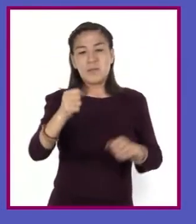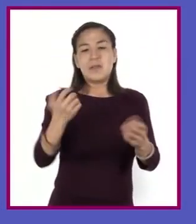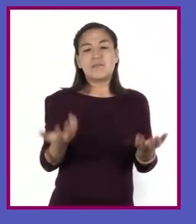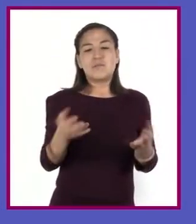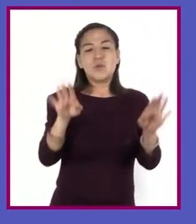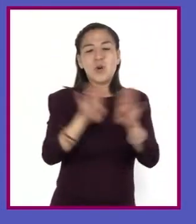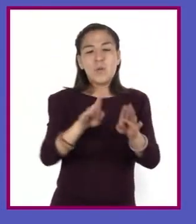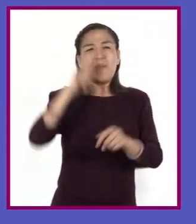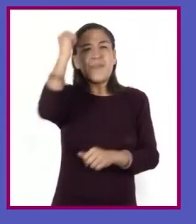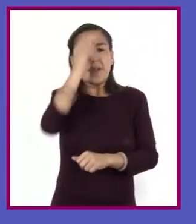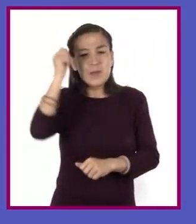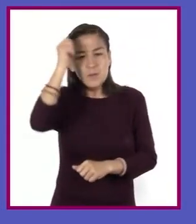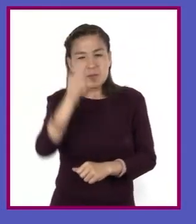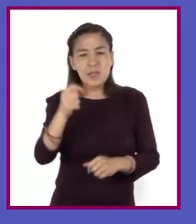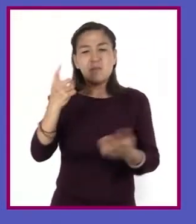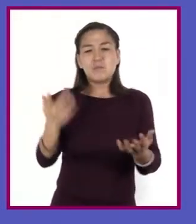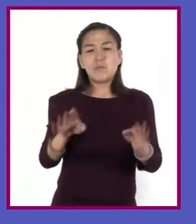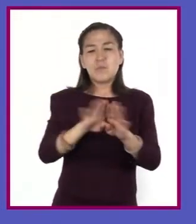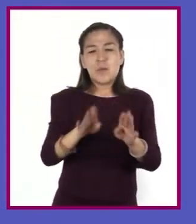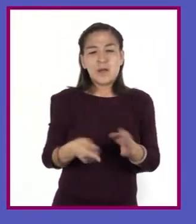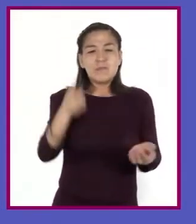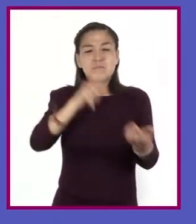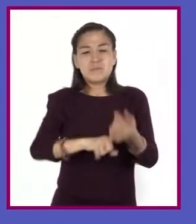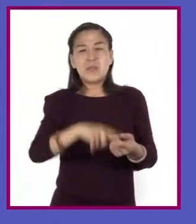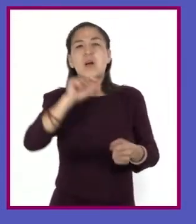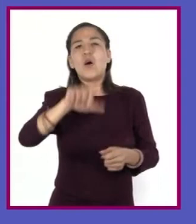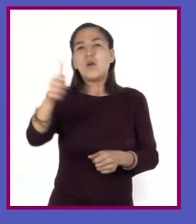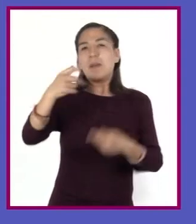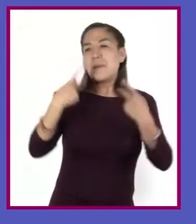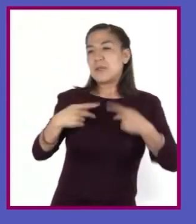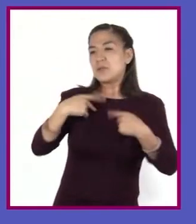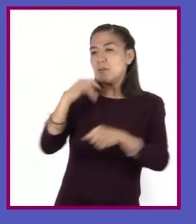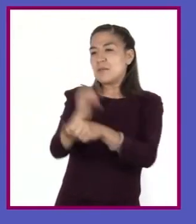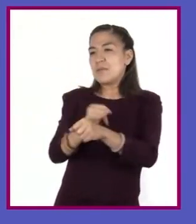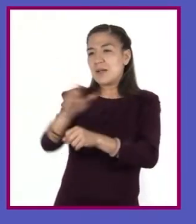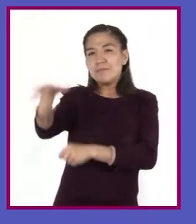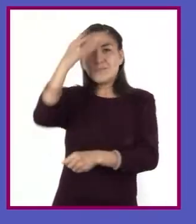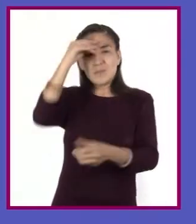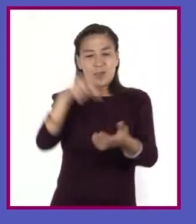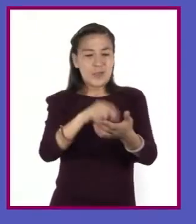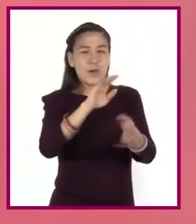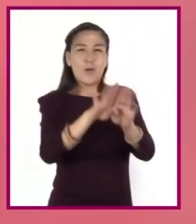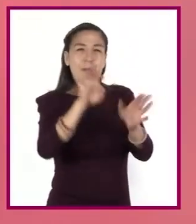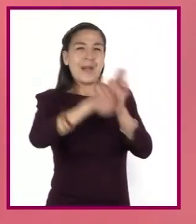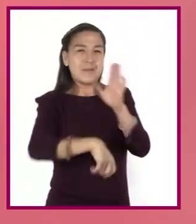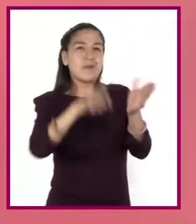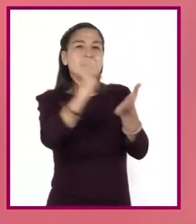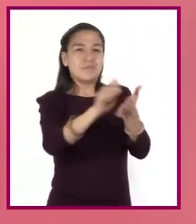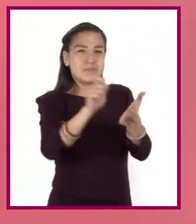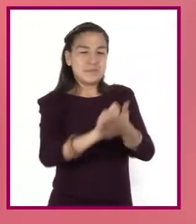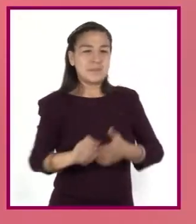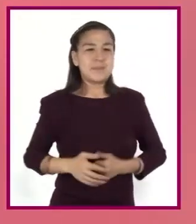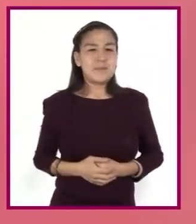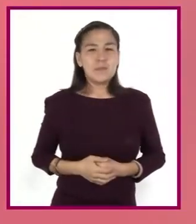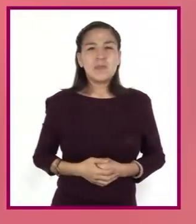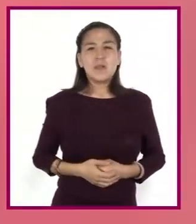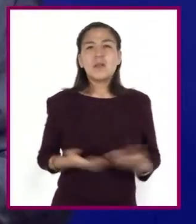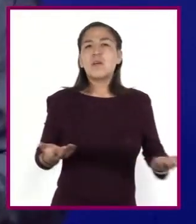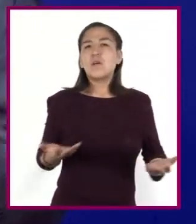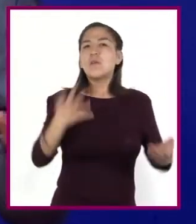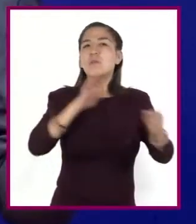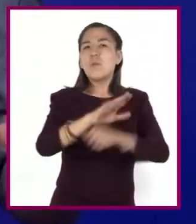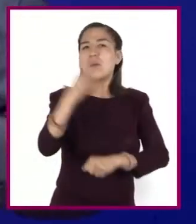tratados, teorías, postulados de otras investigaciones, entre otras. ¿Y qué aspectos deben